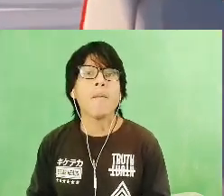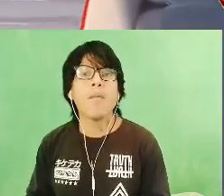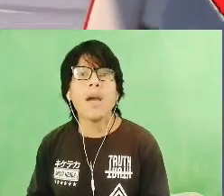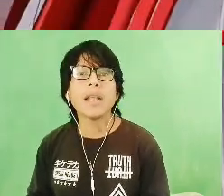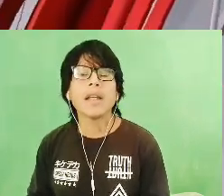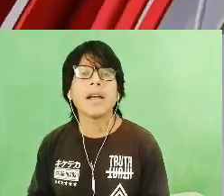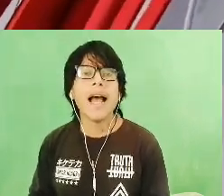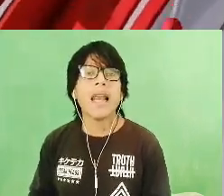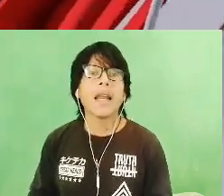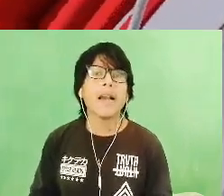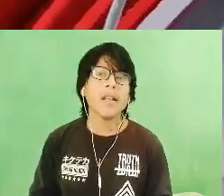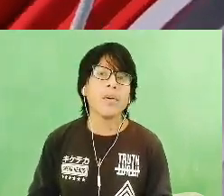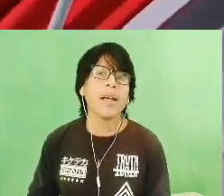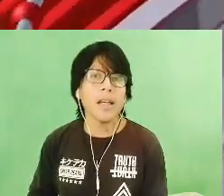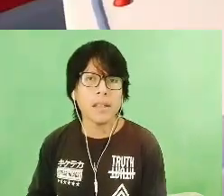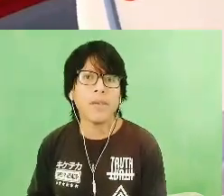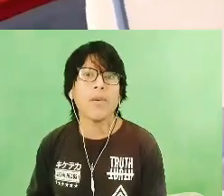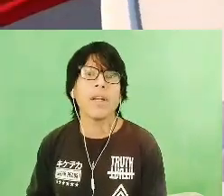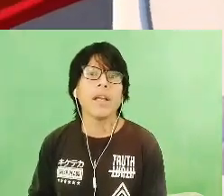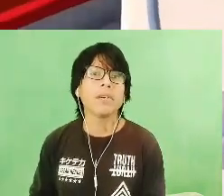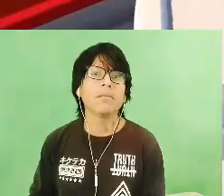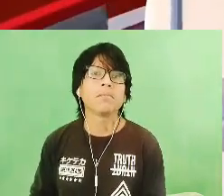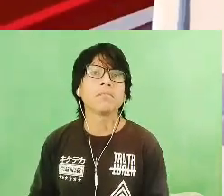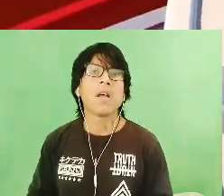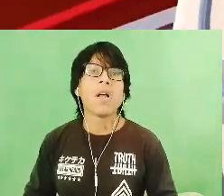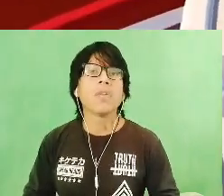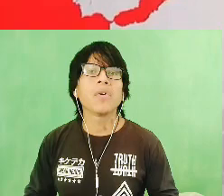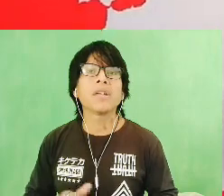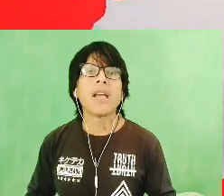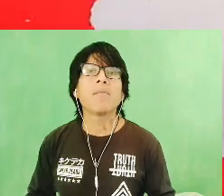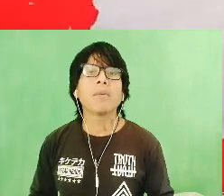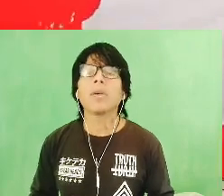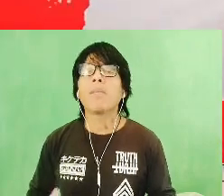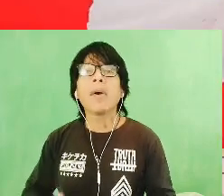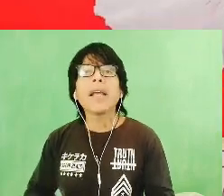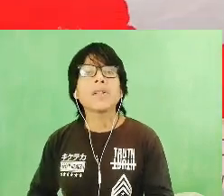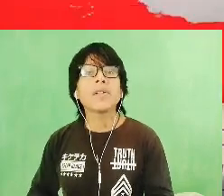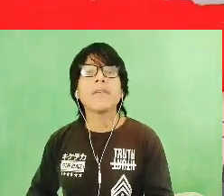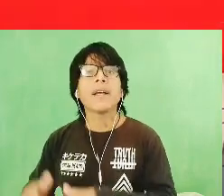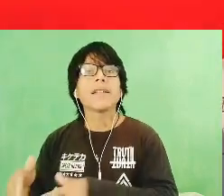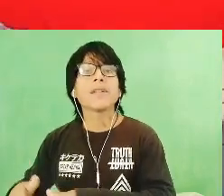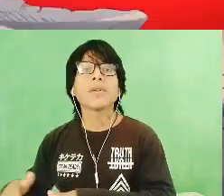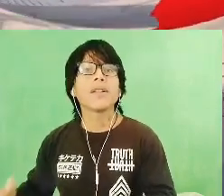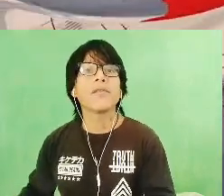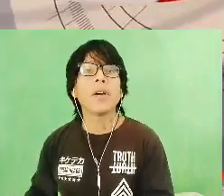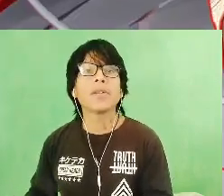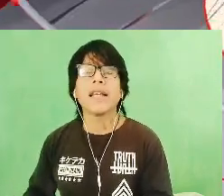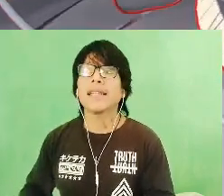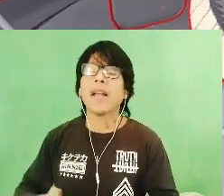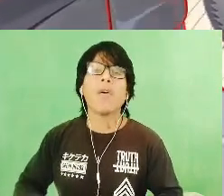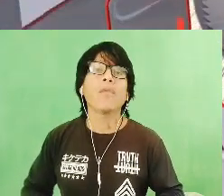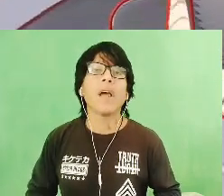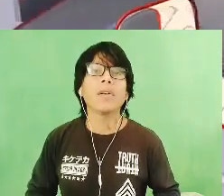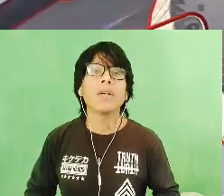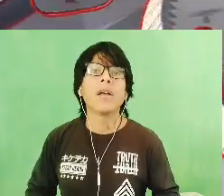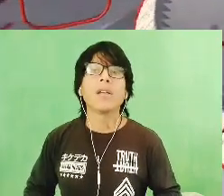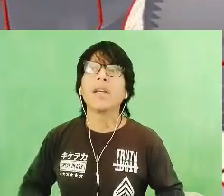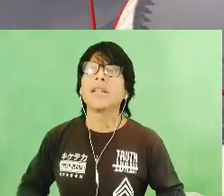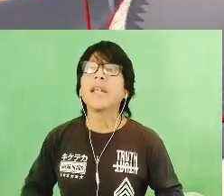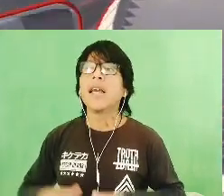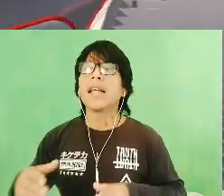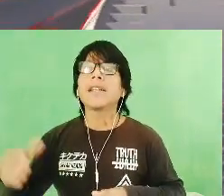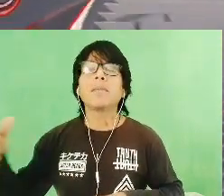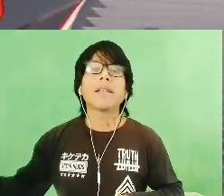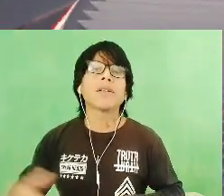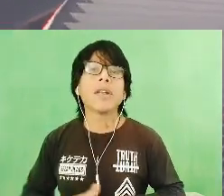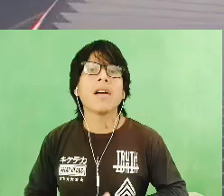está muerta. Alejandro Hertz Florero no se ha movido. Por eso, Francisco Cienfuegos está confiado de